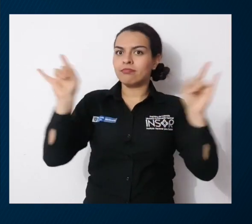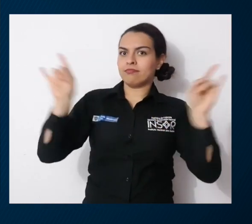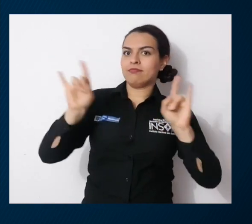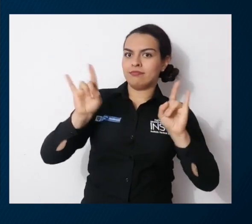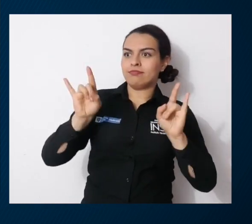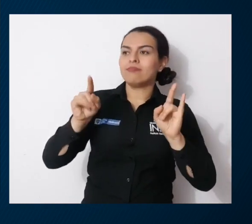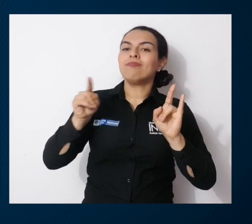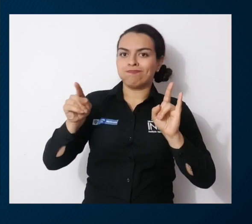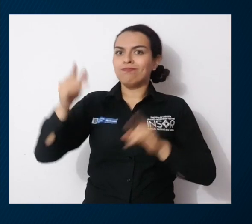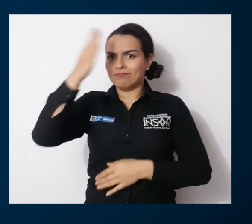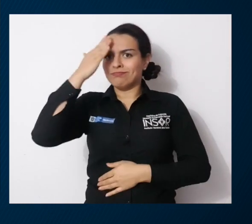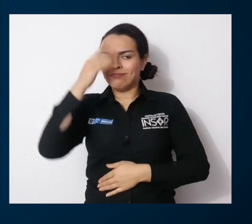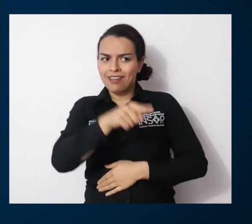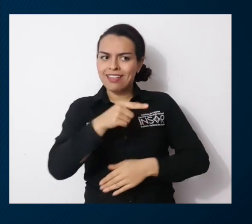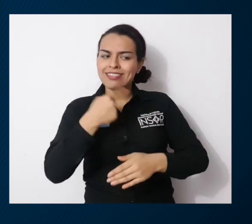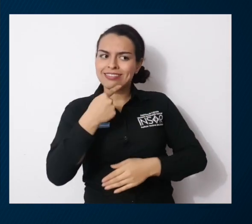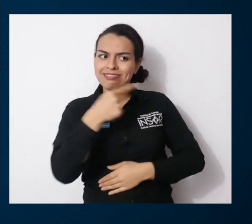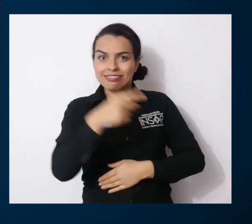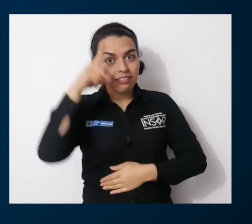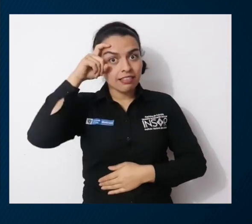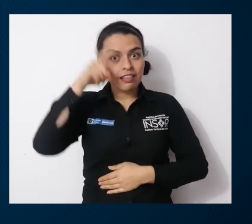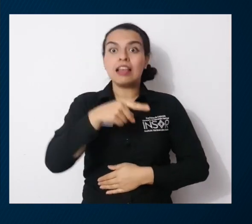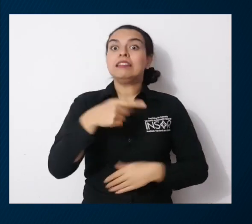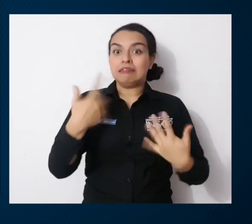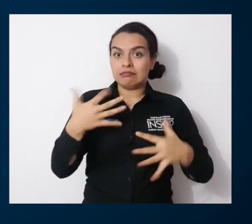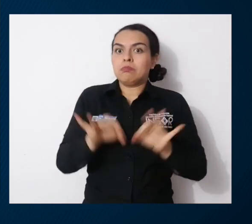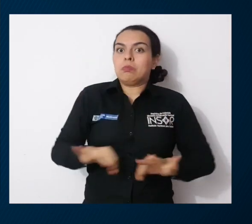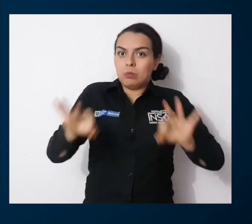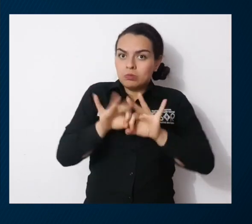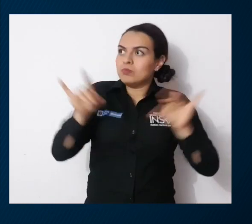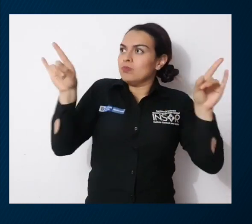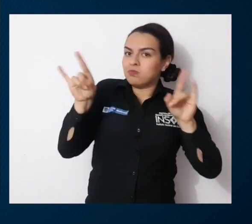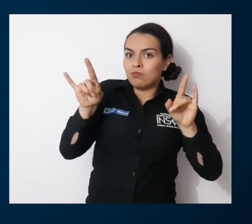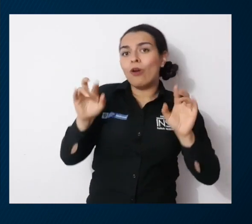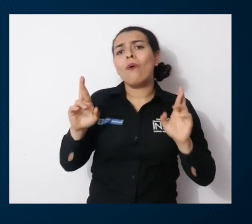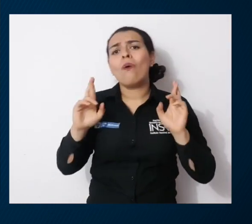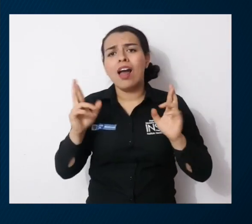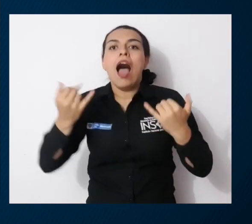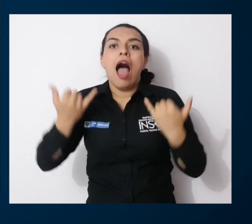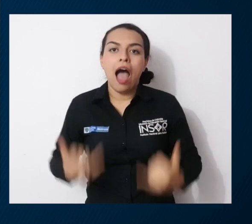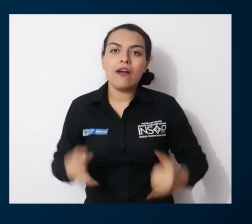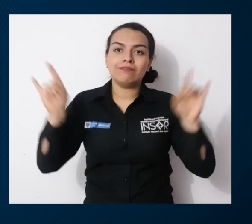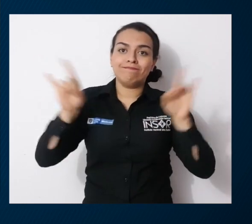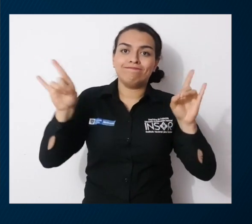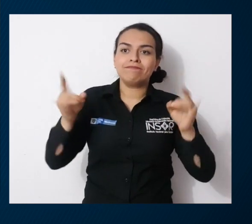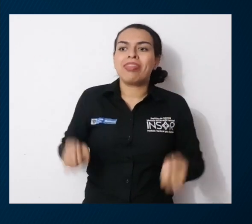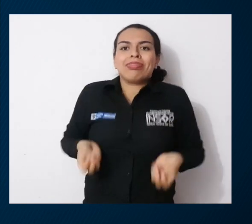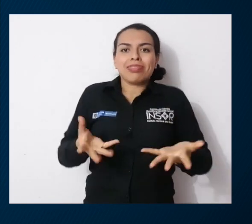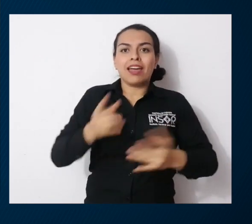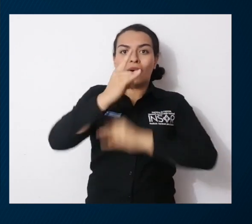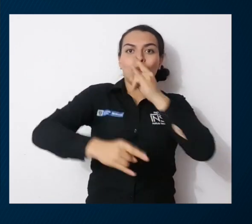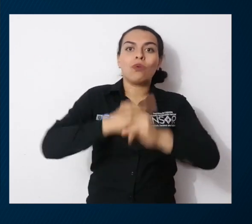mismo sector que menciona Natalia, pues es fundamental y habría sido fundamental en este momento que contáramos con esa